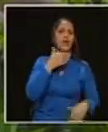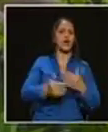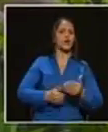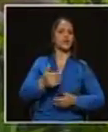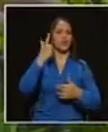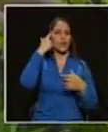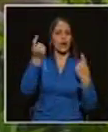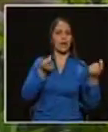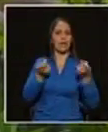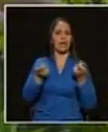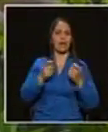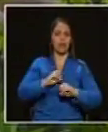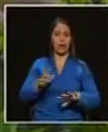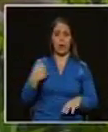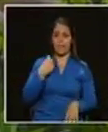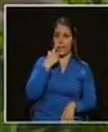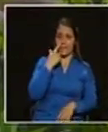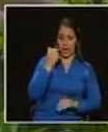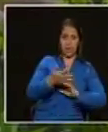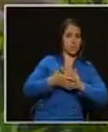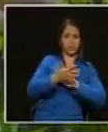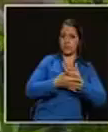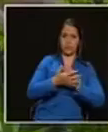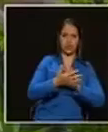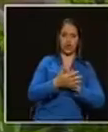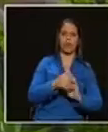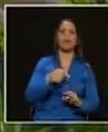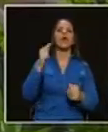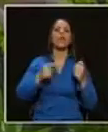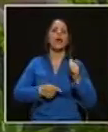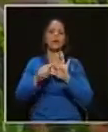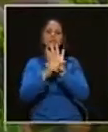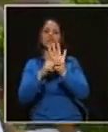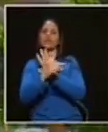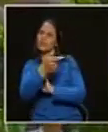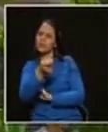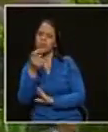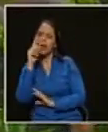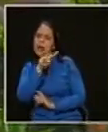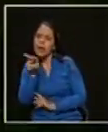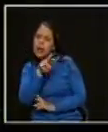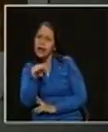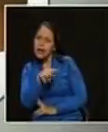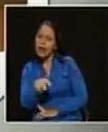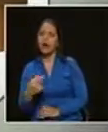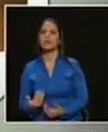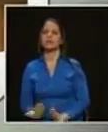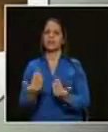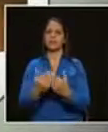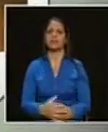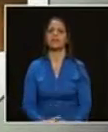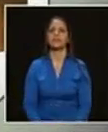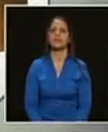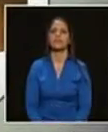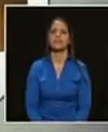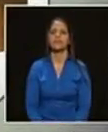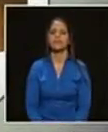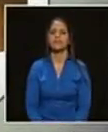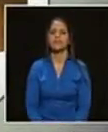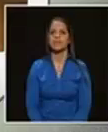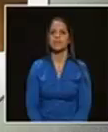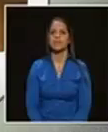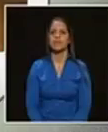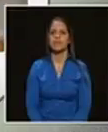Él no usa la lengua de señas, el recuadro de lengua de señas no lo usa, pero activa el closed caption y le sirve. Bueno,